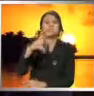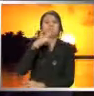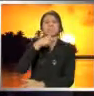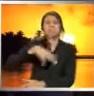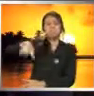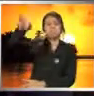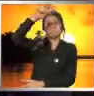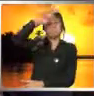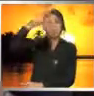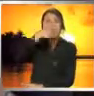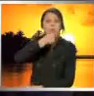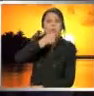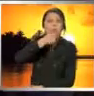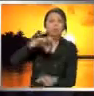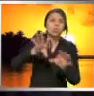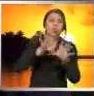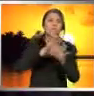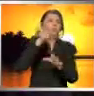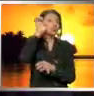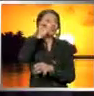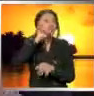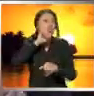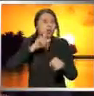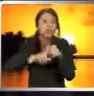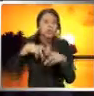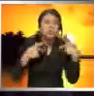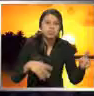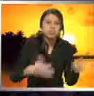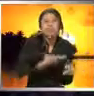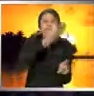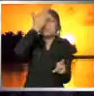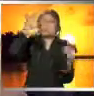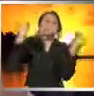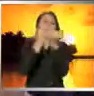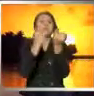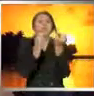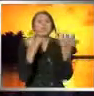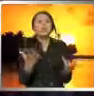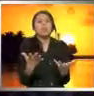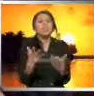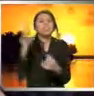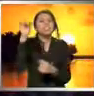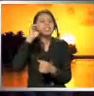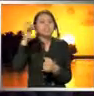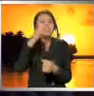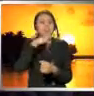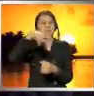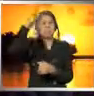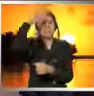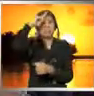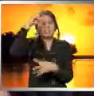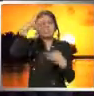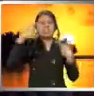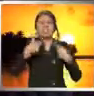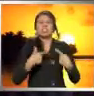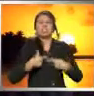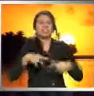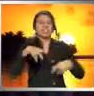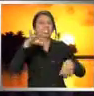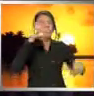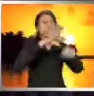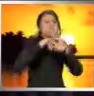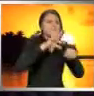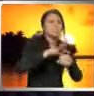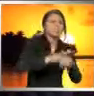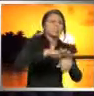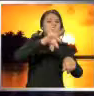que tienen los hombres sobre su propia salud sexual y reproductiva, y además una ignorancia que ha sido fomentada por el mundo de la medicina, por la industria